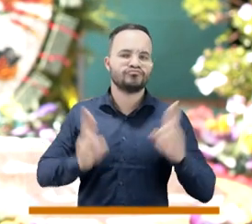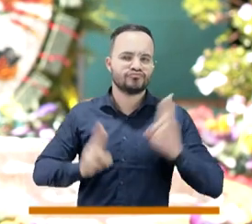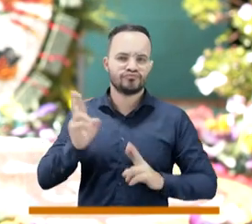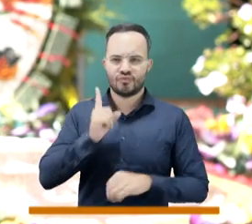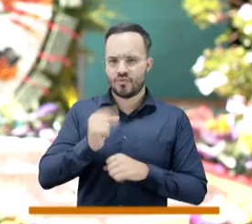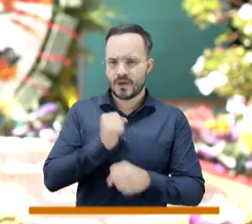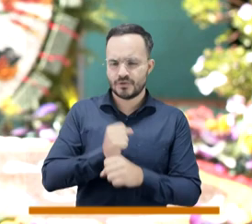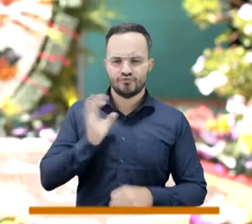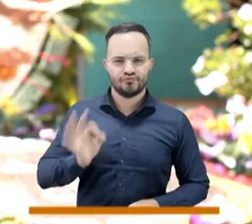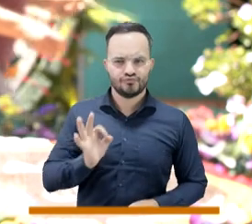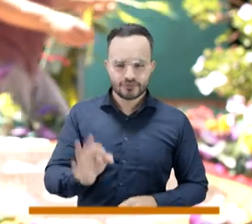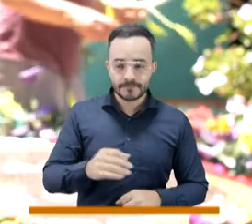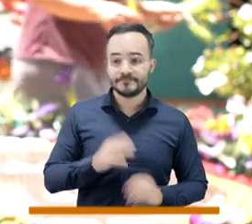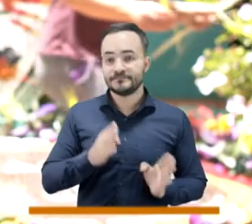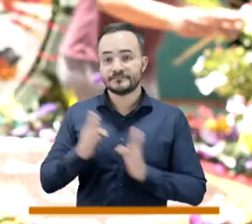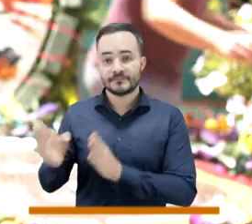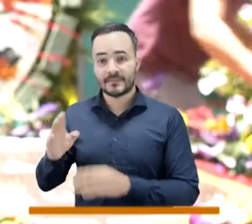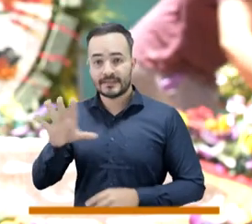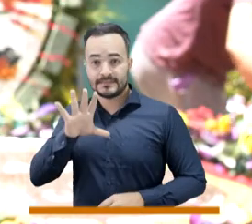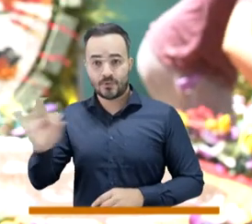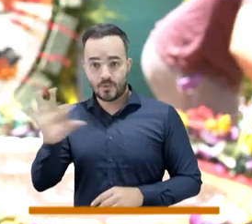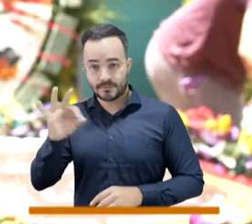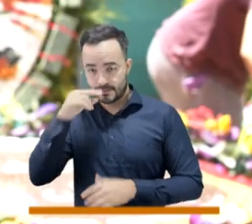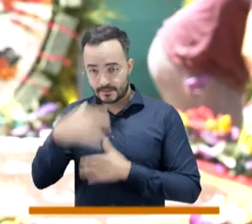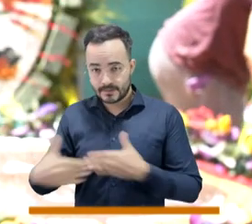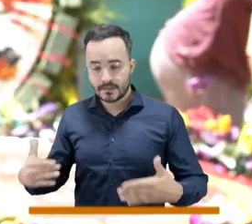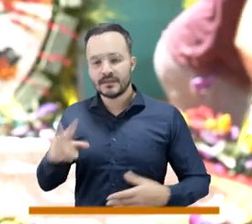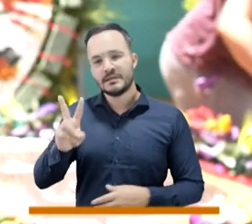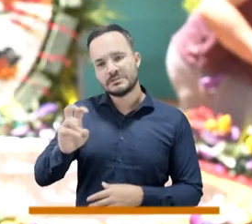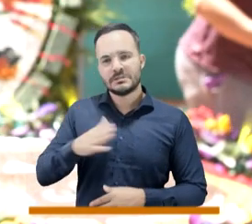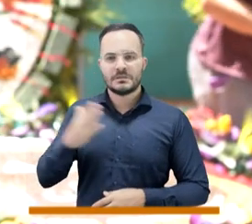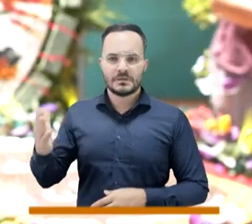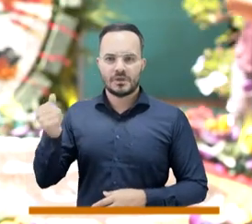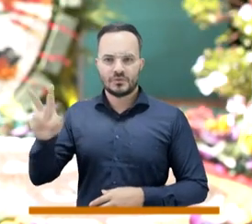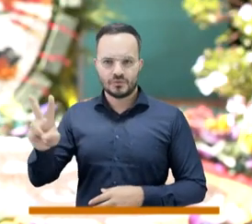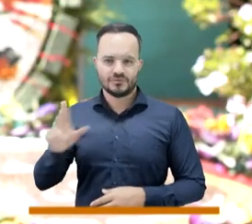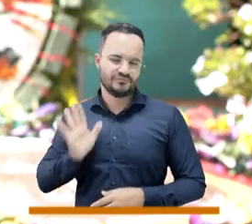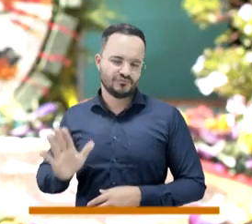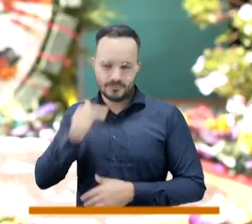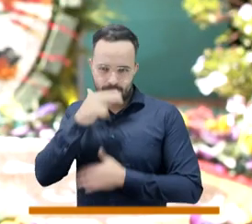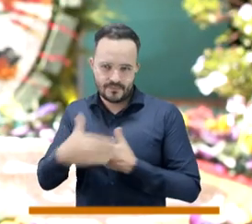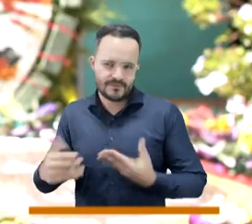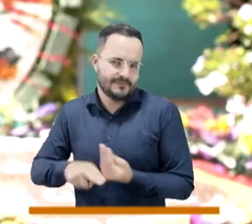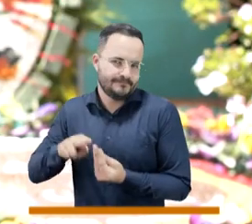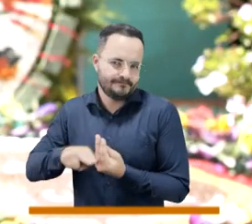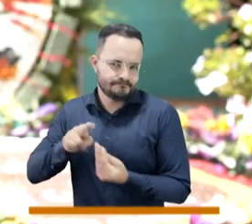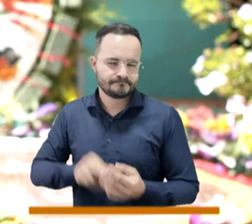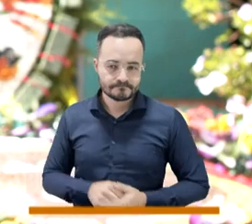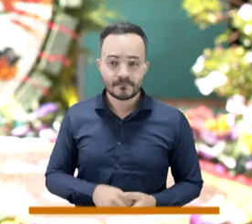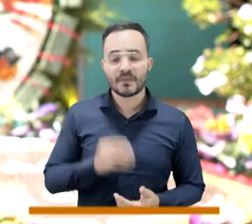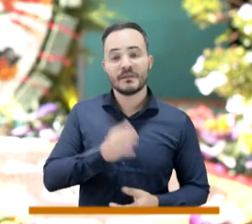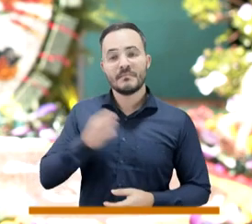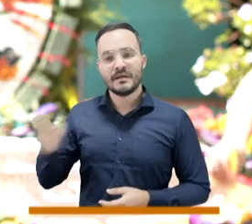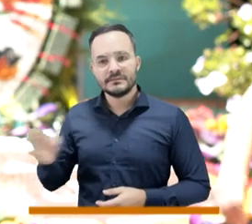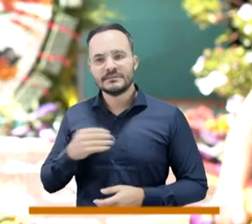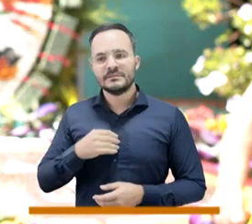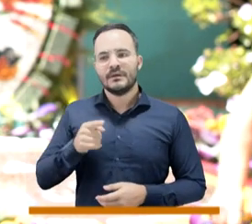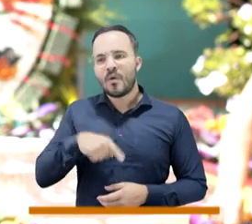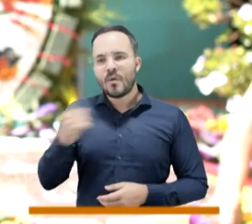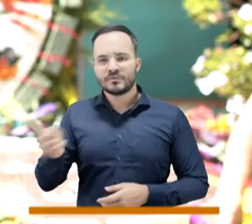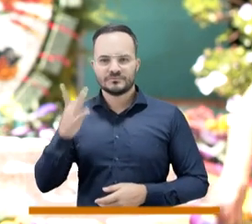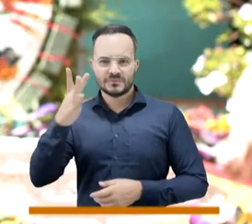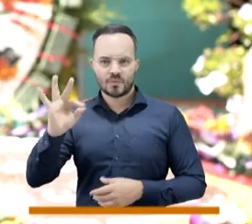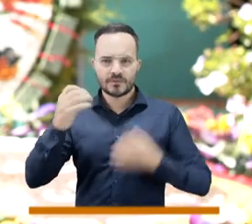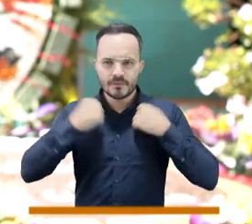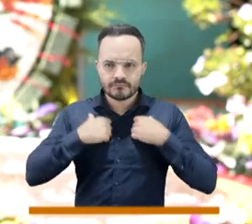año. Y son 50 niños, que son de 7 a 12, o 50 infantiles. Y tenemos también